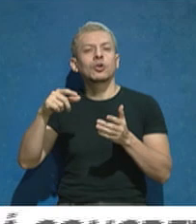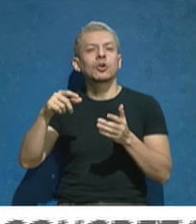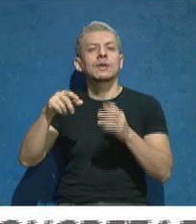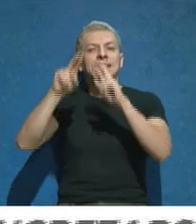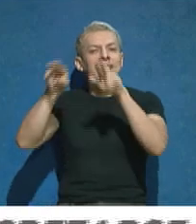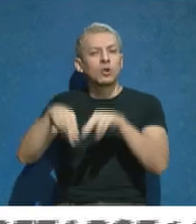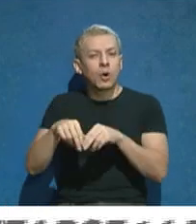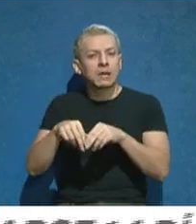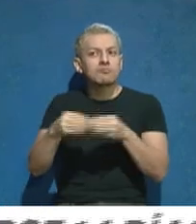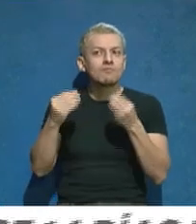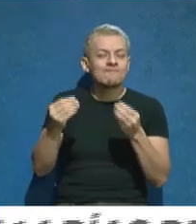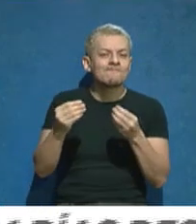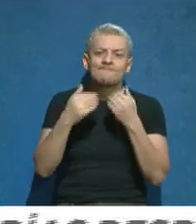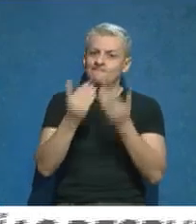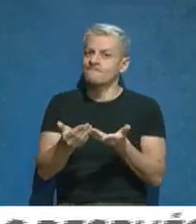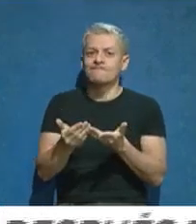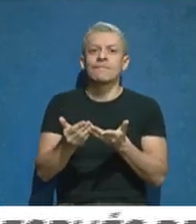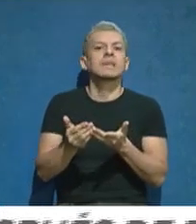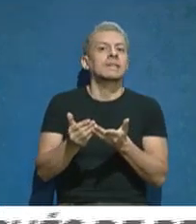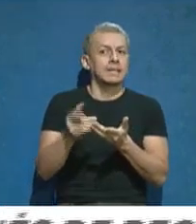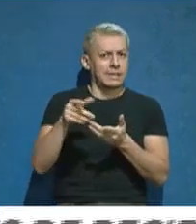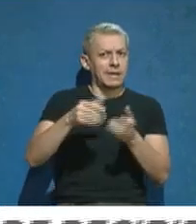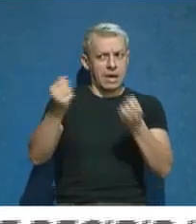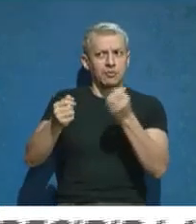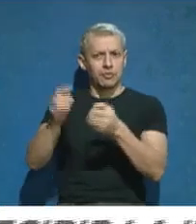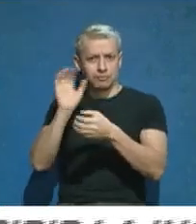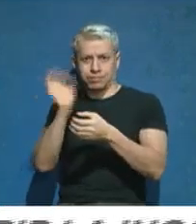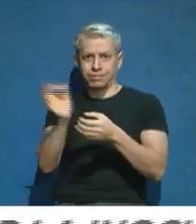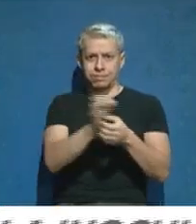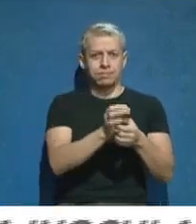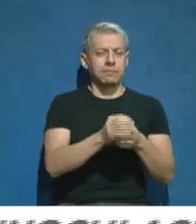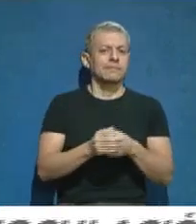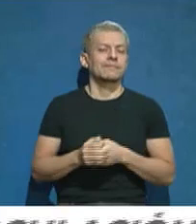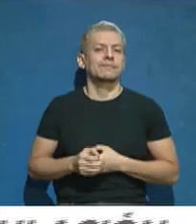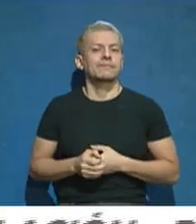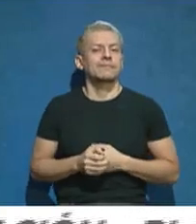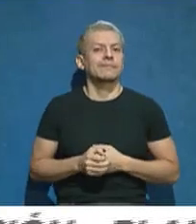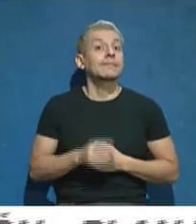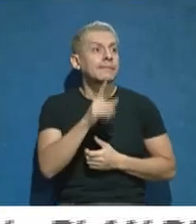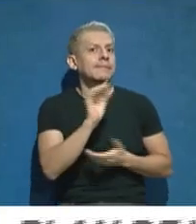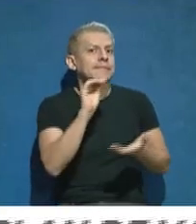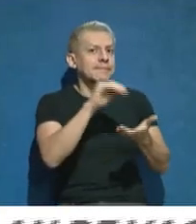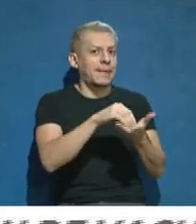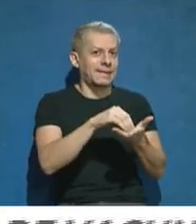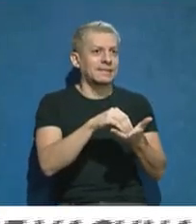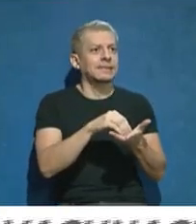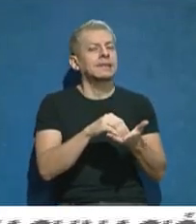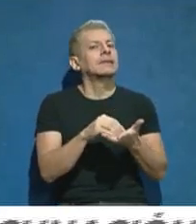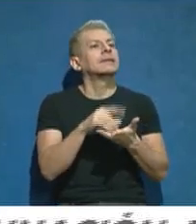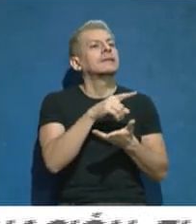o C4, que son los que han utilizado estos sujetos. Por eso déjame, Mario, que agregue esto que estás diciendo, que lo que estamos compartiendo